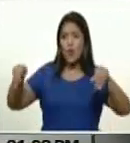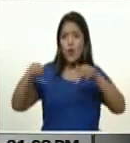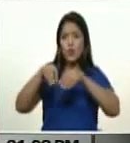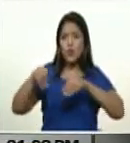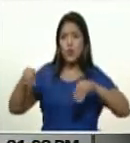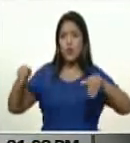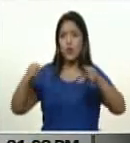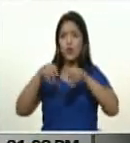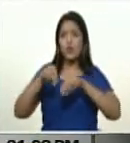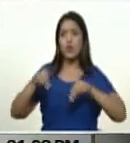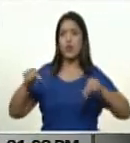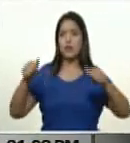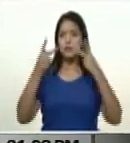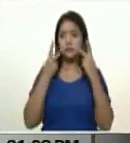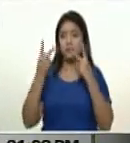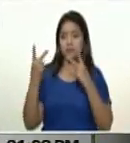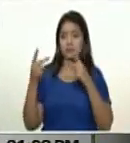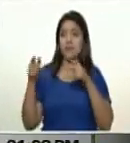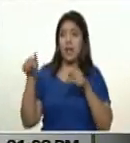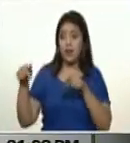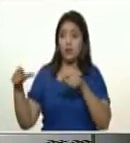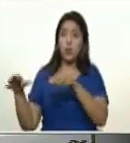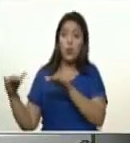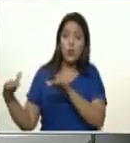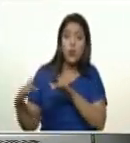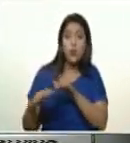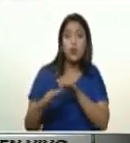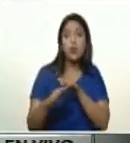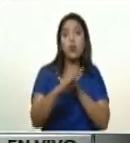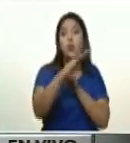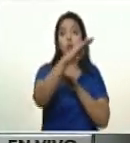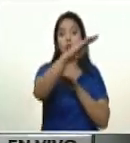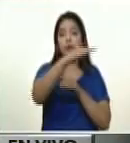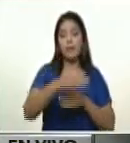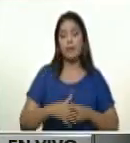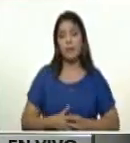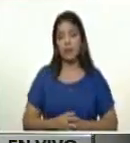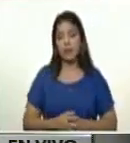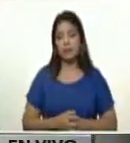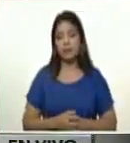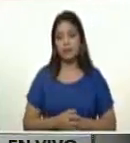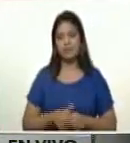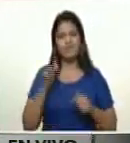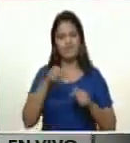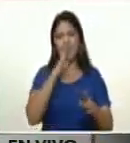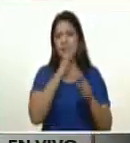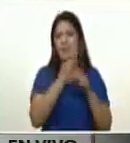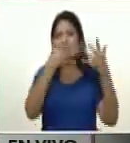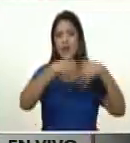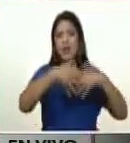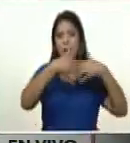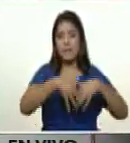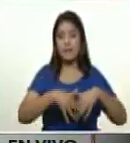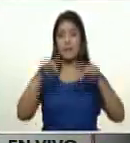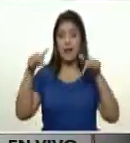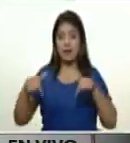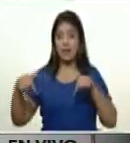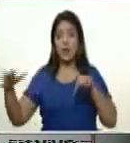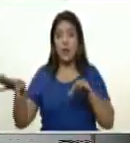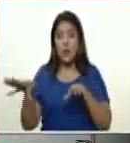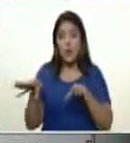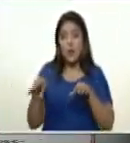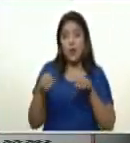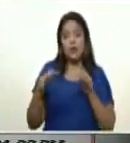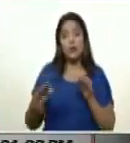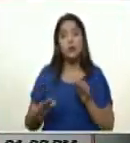donde pasa esta arcilla por la banda. Arcilla entra directamente a la planta por aquí. Exactamente,